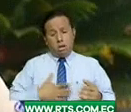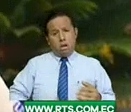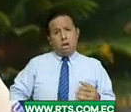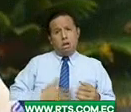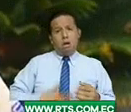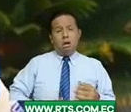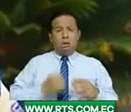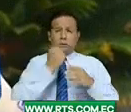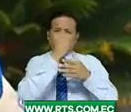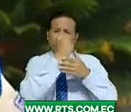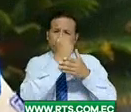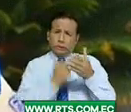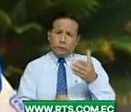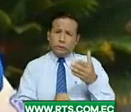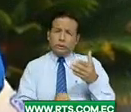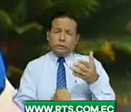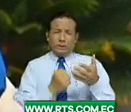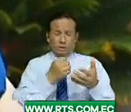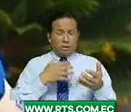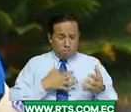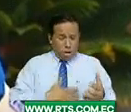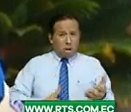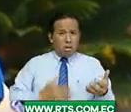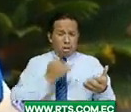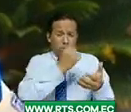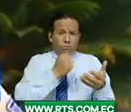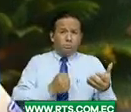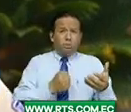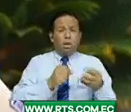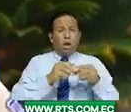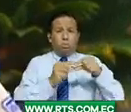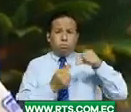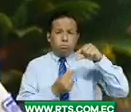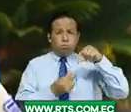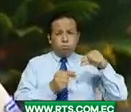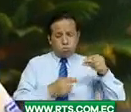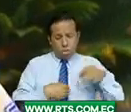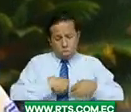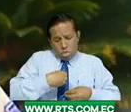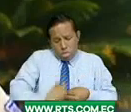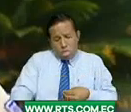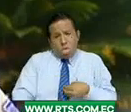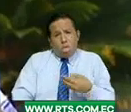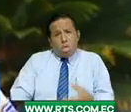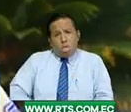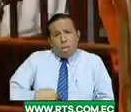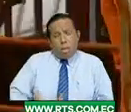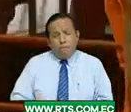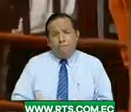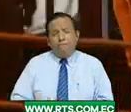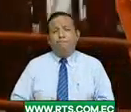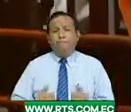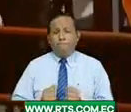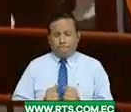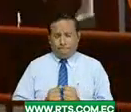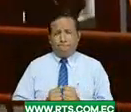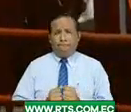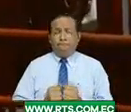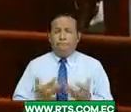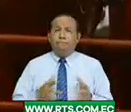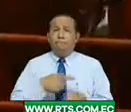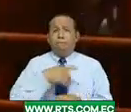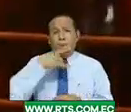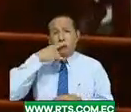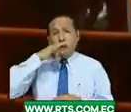con exposición de uno de sus órganos, eso es lo básicamente que nos indicaban, pero ya el